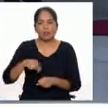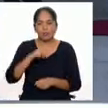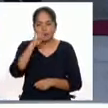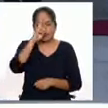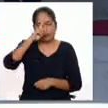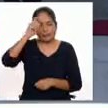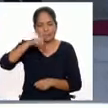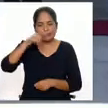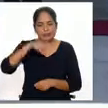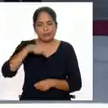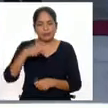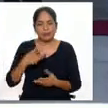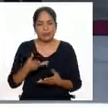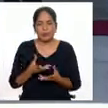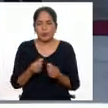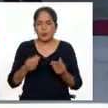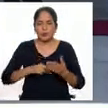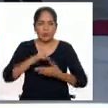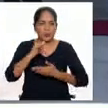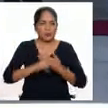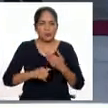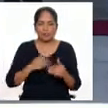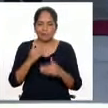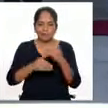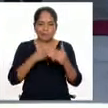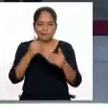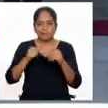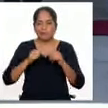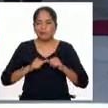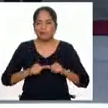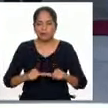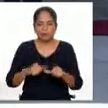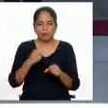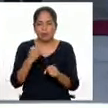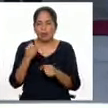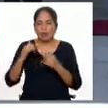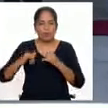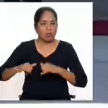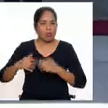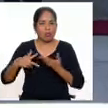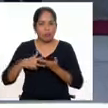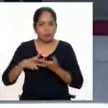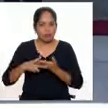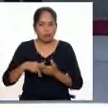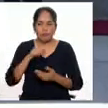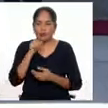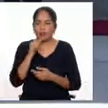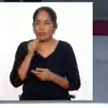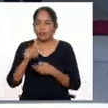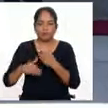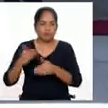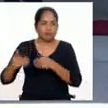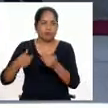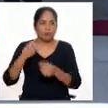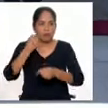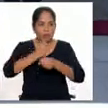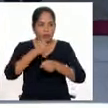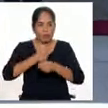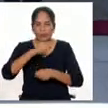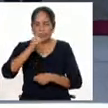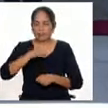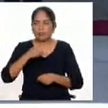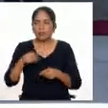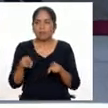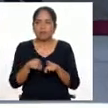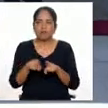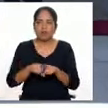necesita. Hay muchos proyectos que sacar adelante, muchos proyectos trabajados en todo el país. La gente necesita generar trabajo, se